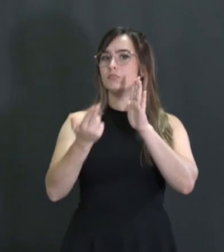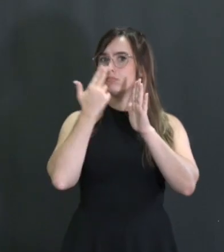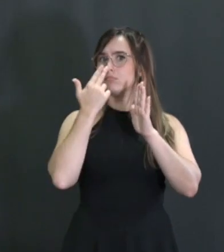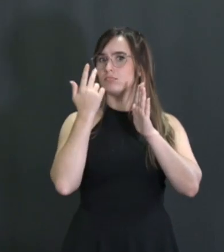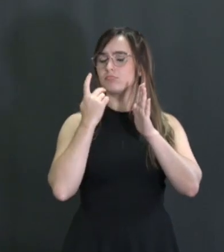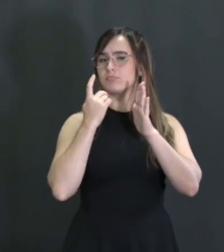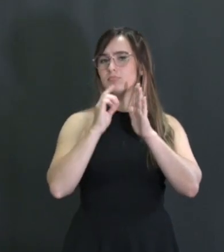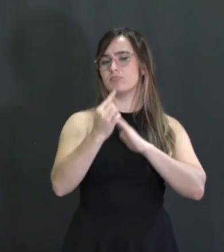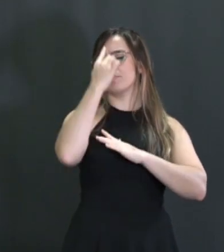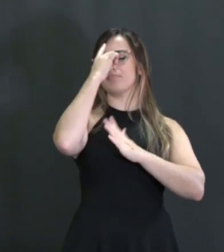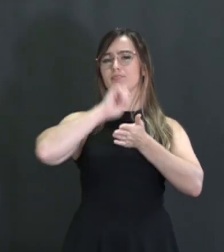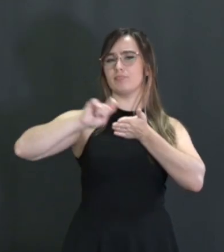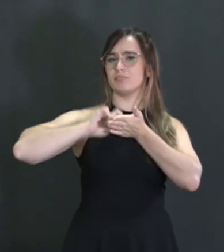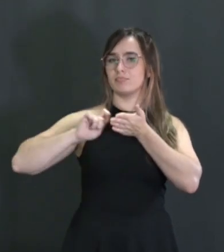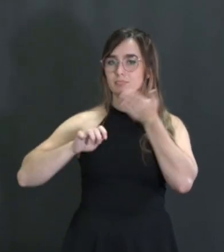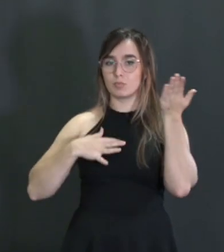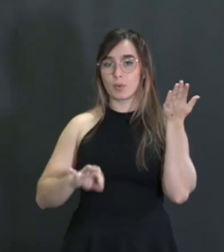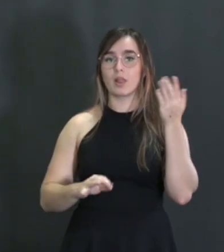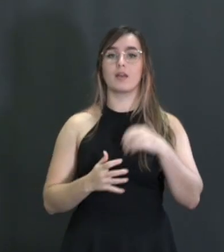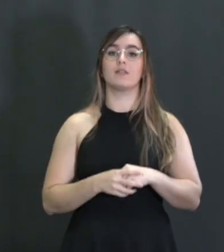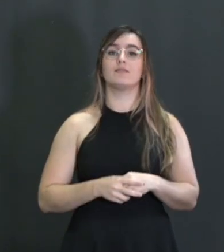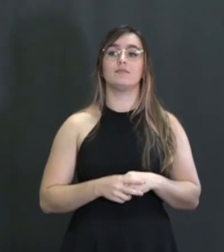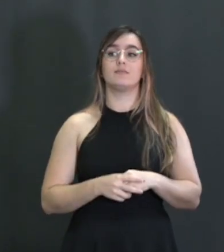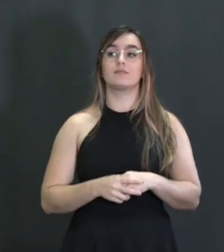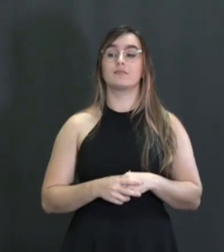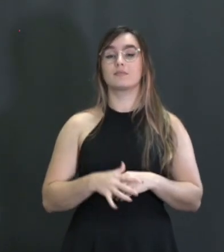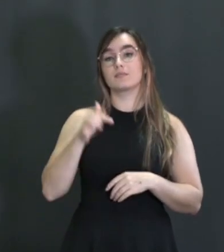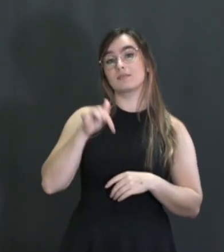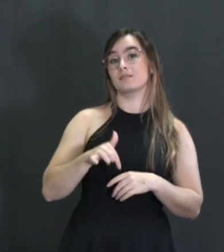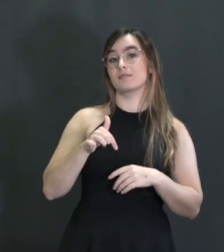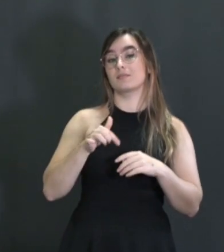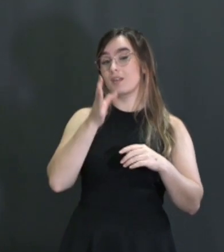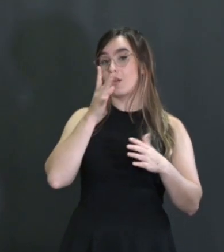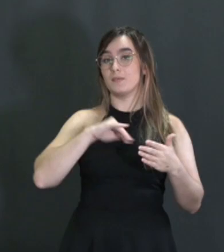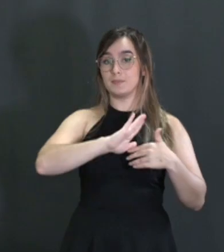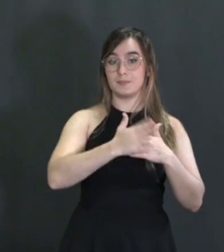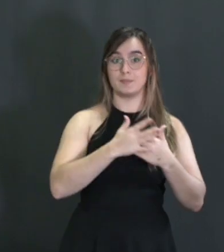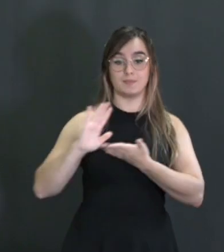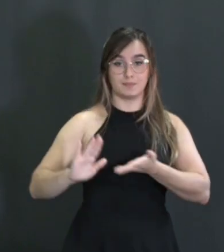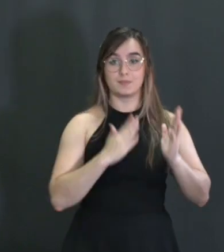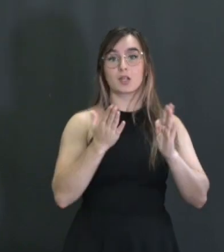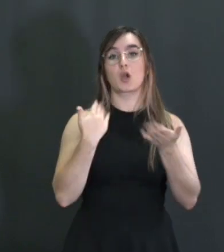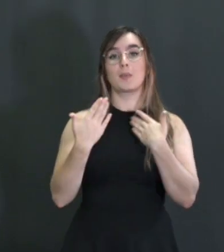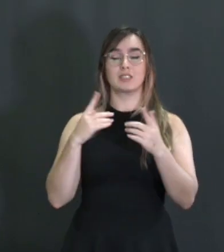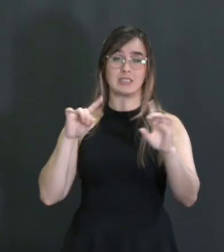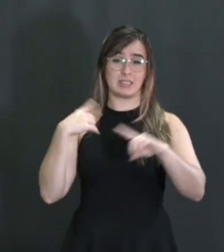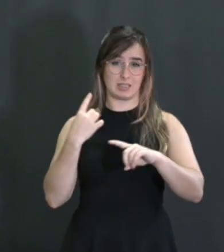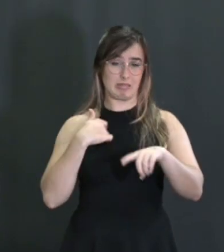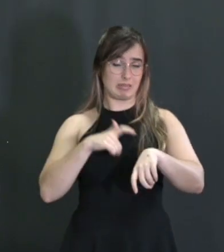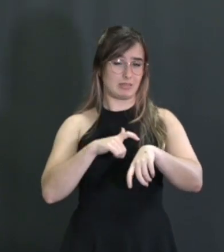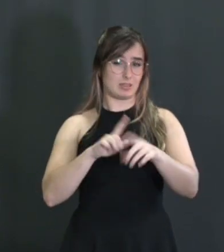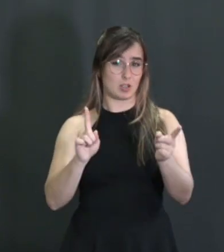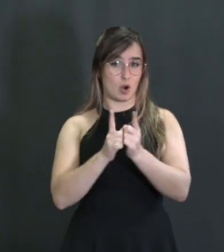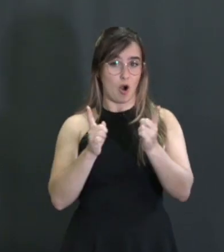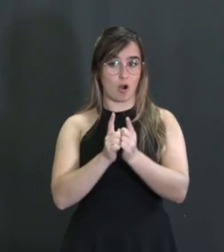interesantes. Y bueno, pues os despido aquí y vamos a dar paso a la siguiente conversación en unos minutos en cuanto